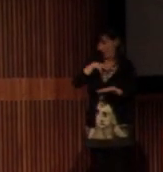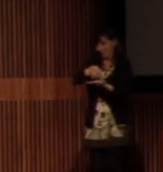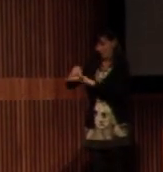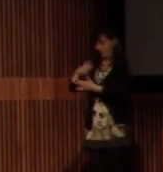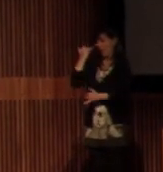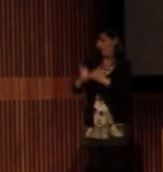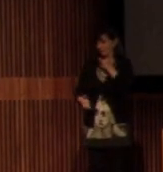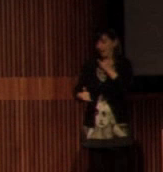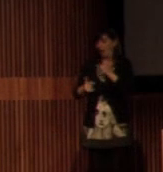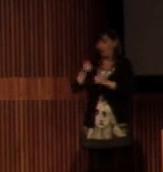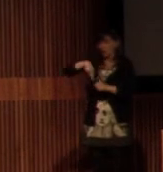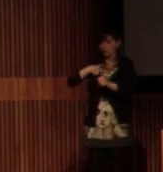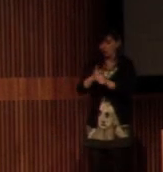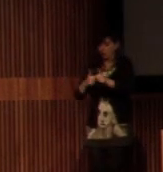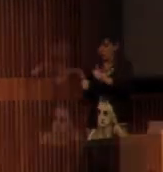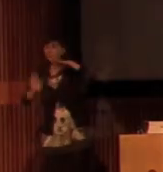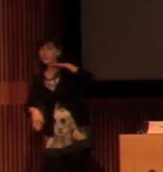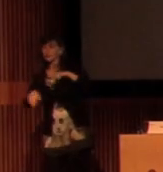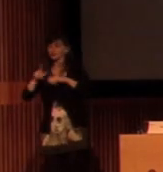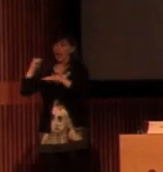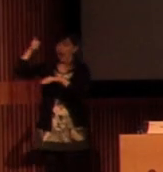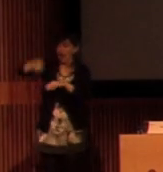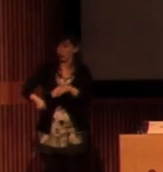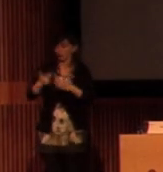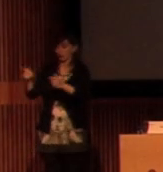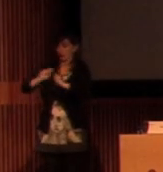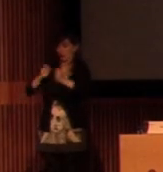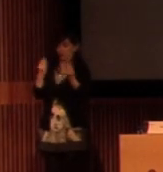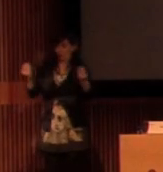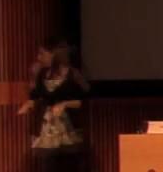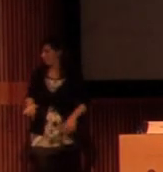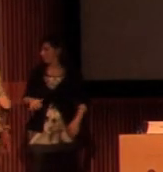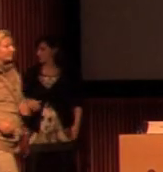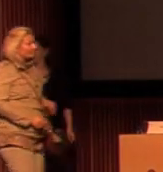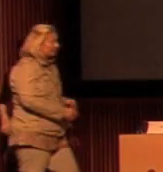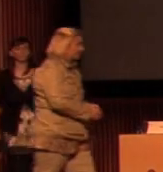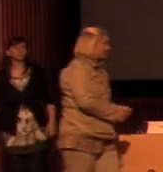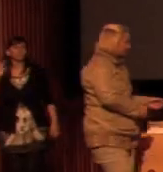quede atrás en ese cambio social. Muchas gracias.